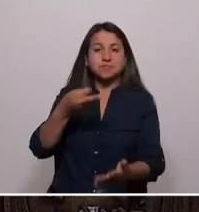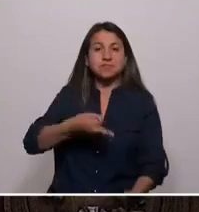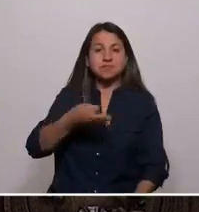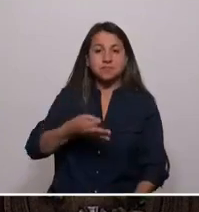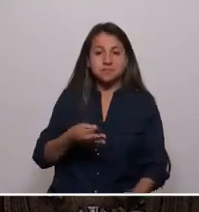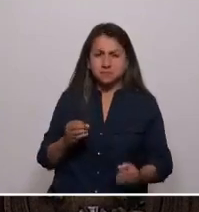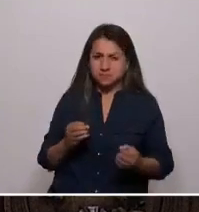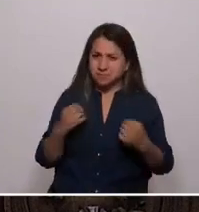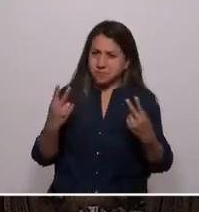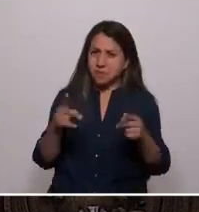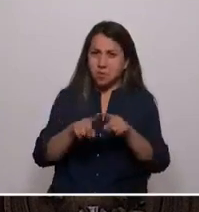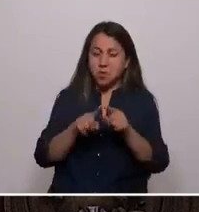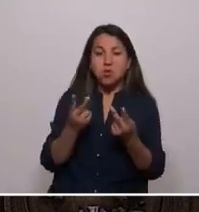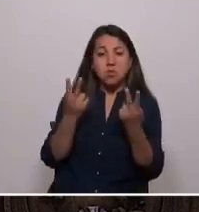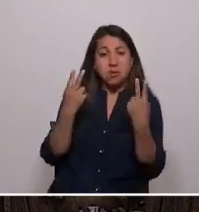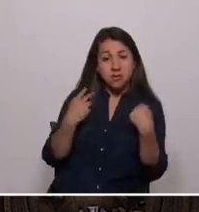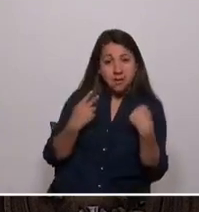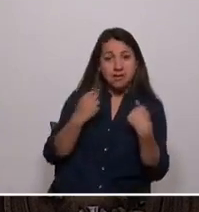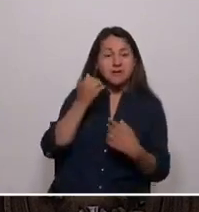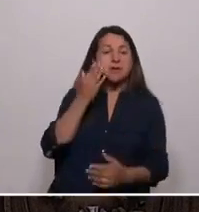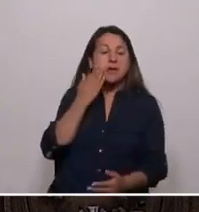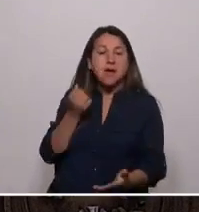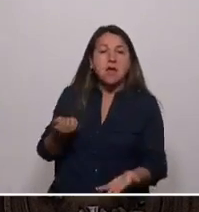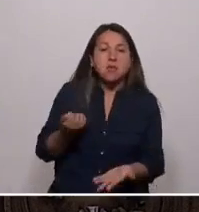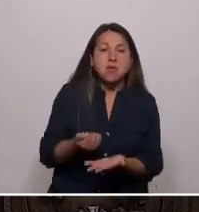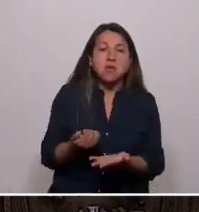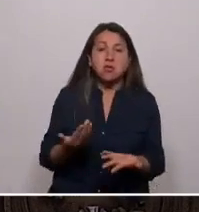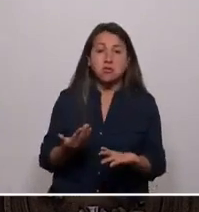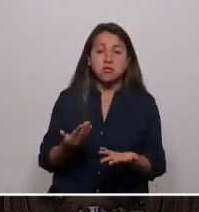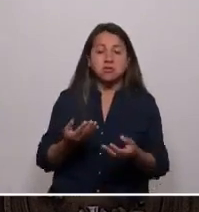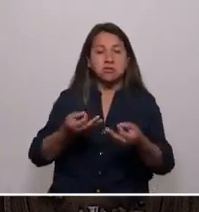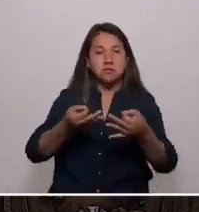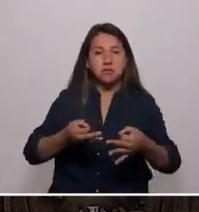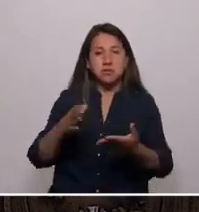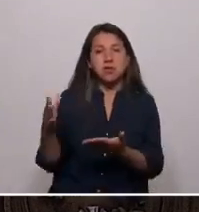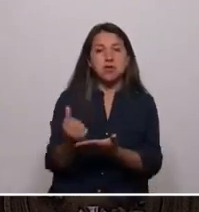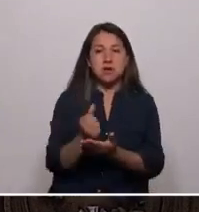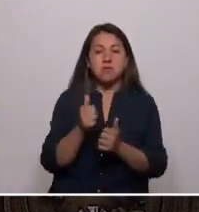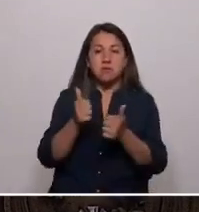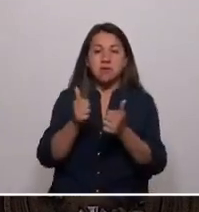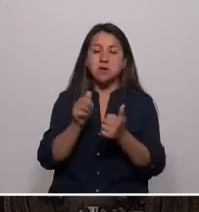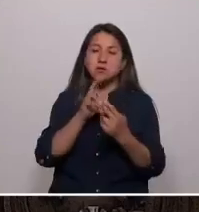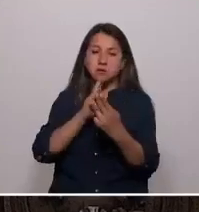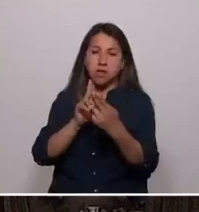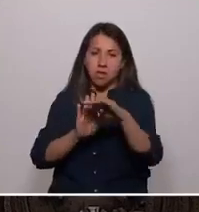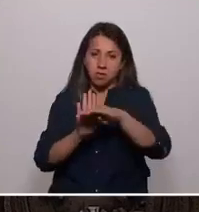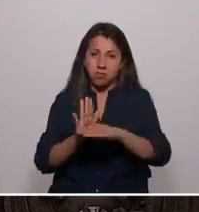audacia, humildad y generosidad, estoy seguro que llegaremos a buen puerto. Muchas gracias.